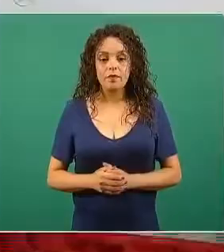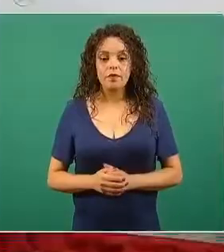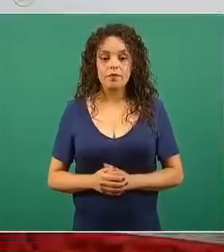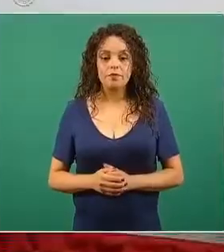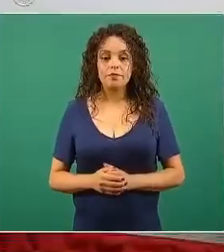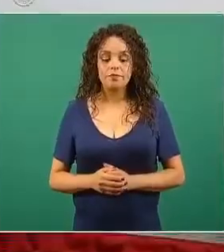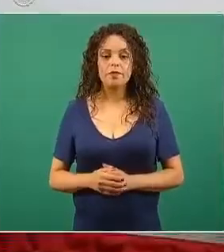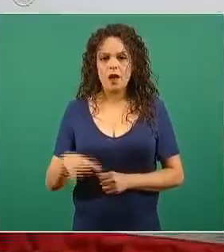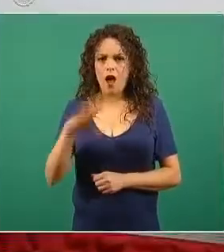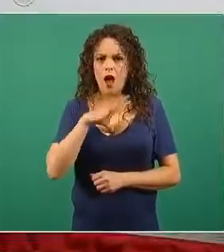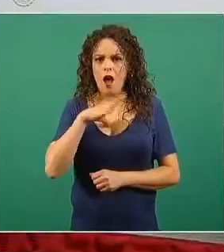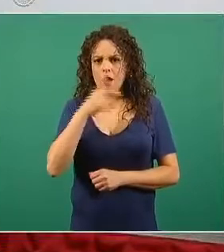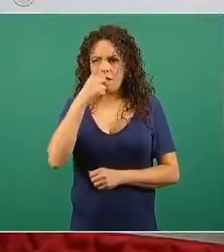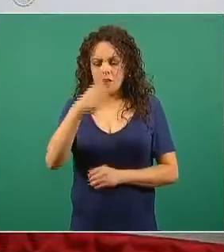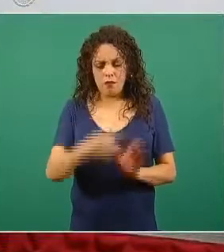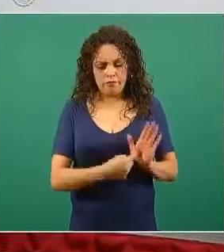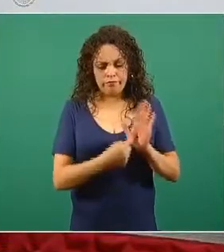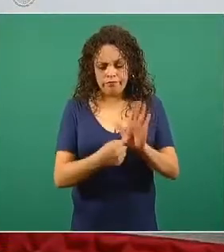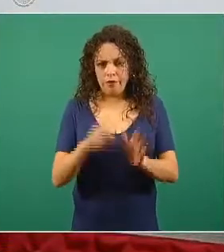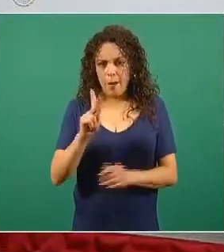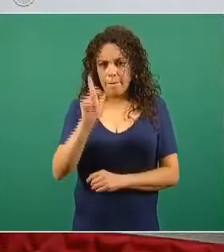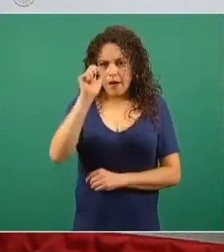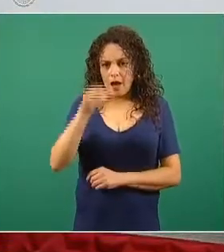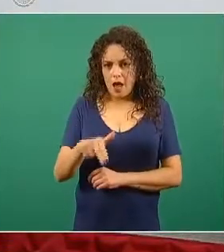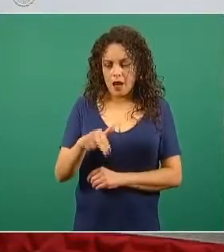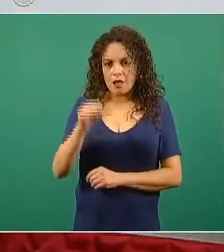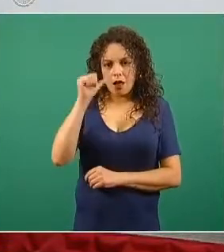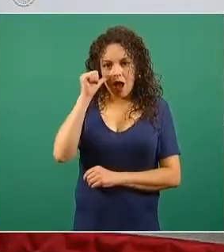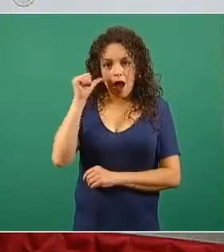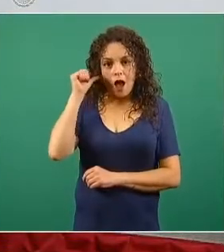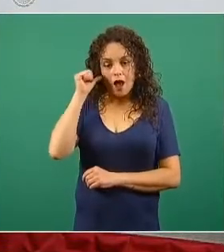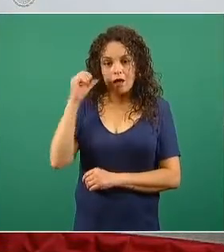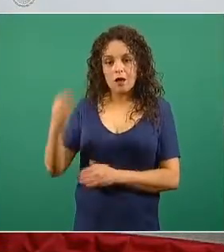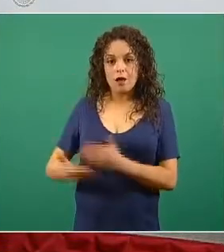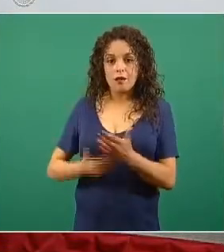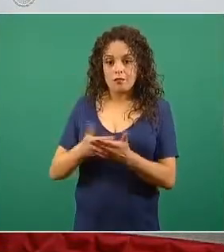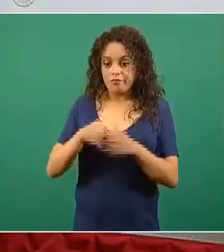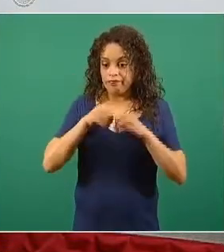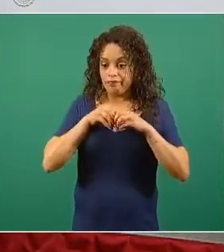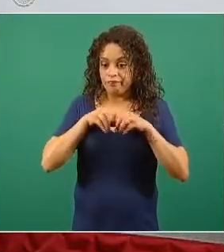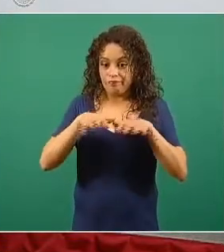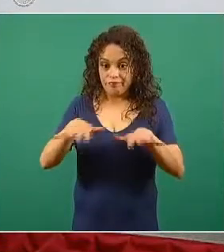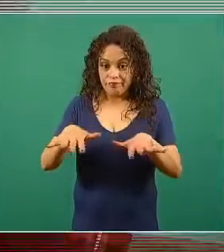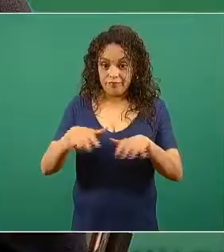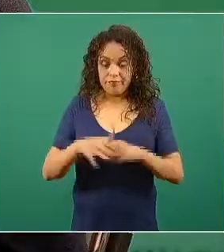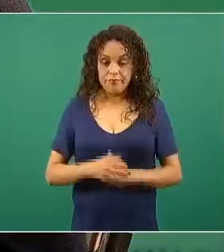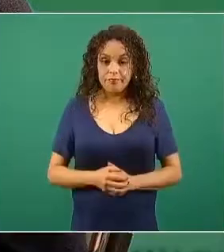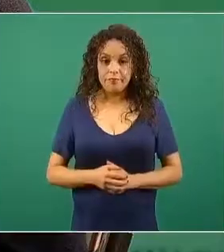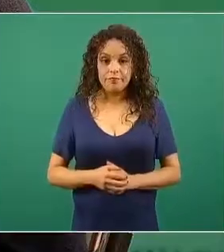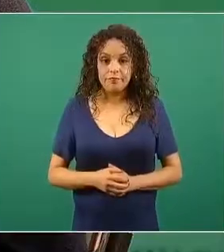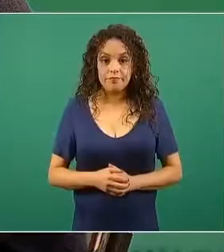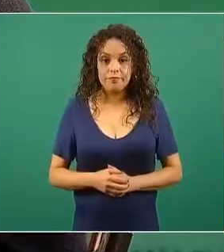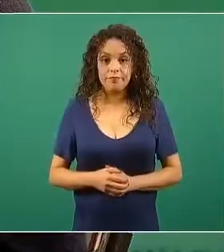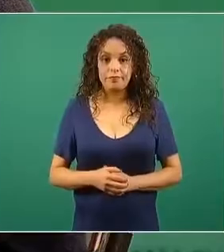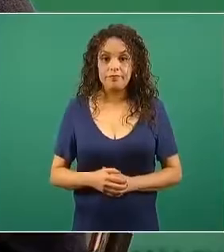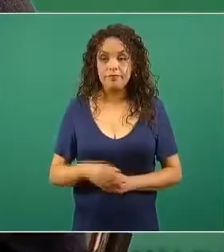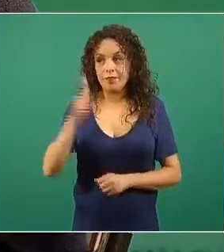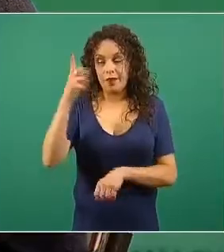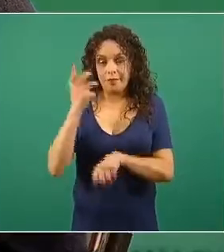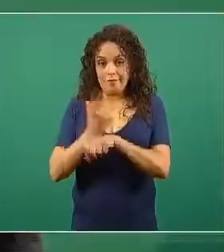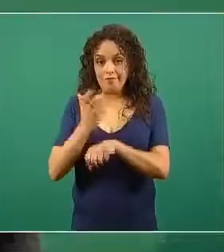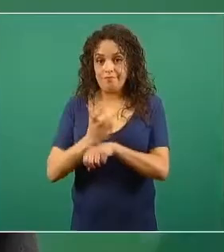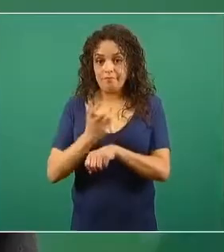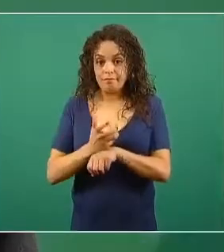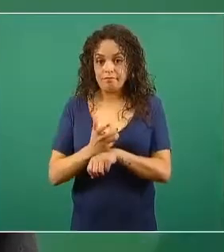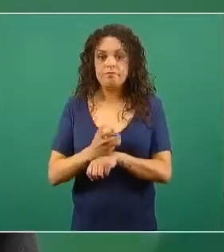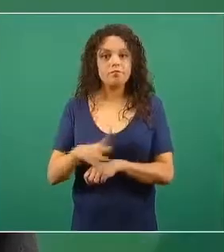que implementó desde el día de ayer, publicaron y difundieron la nueva administración en Estados Unidos,